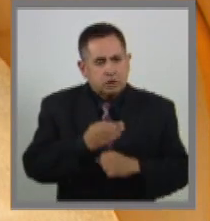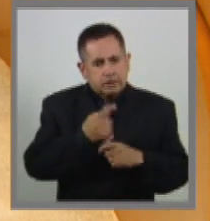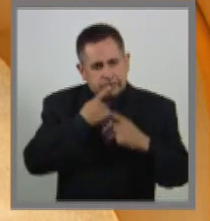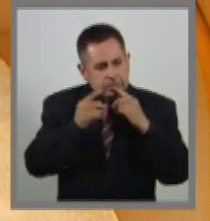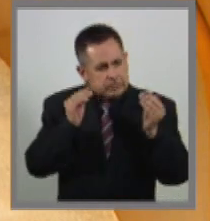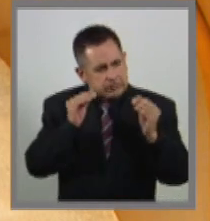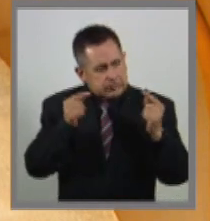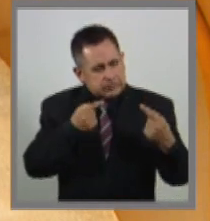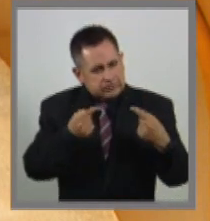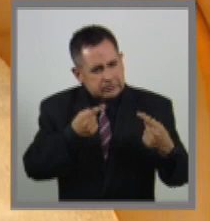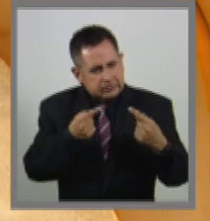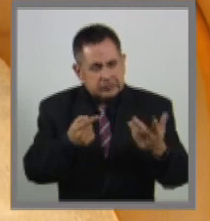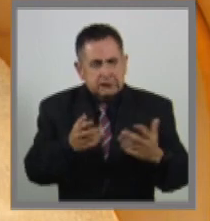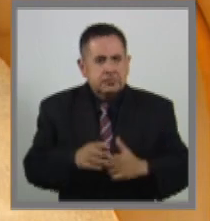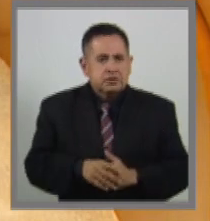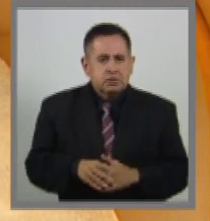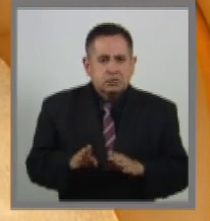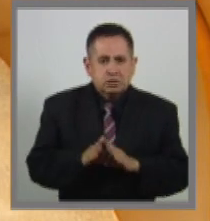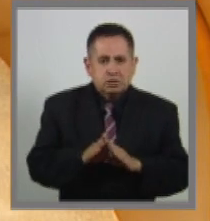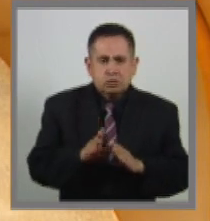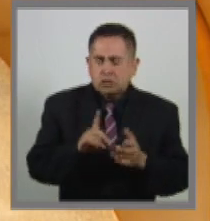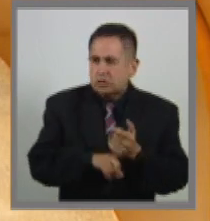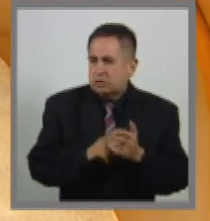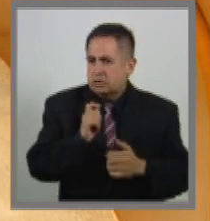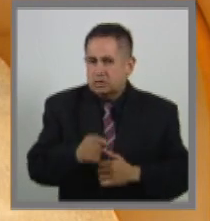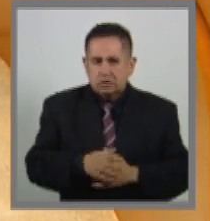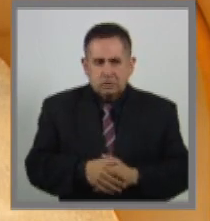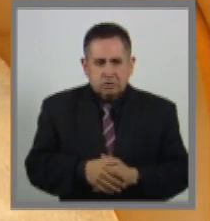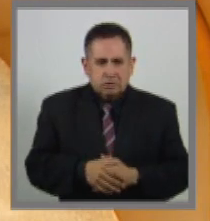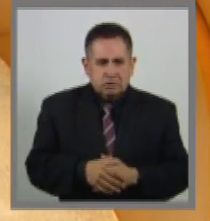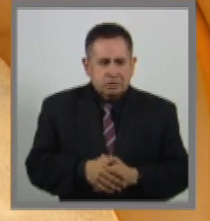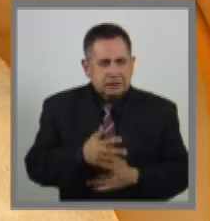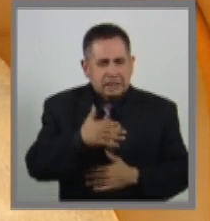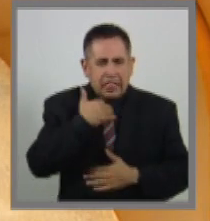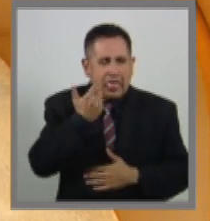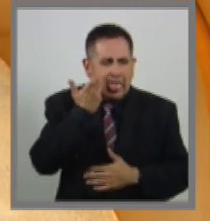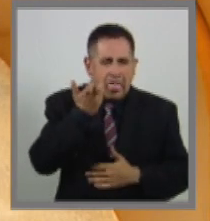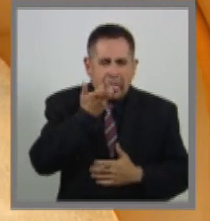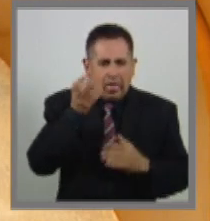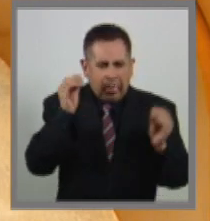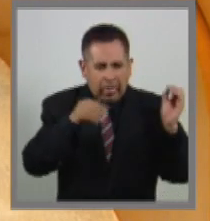discusiones terminan con mucha paja,